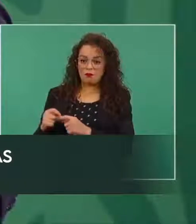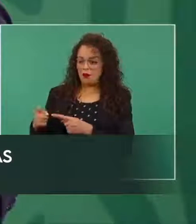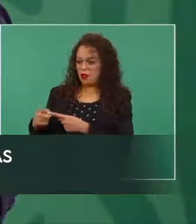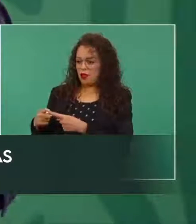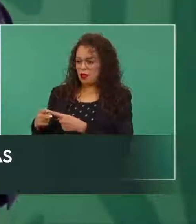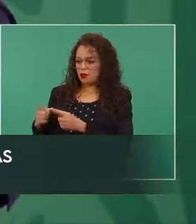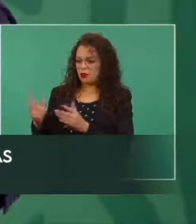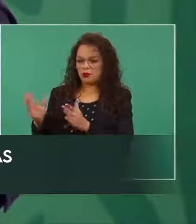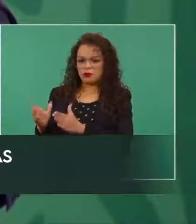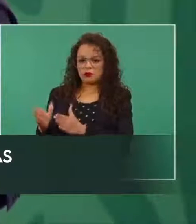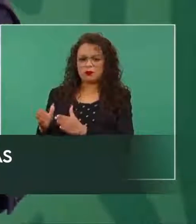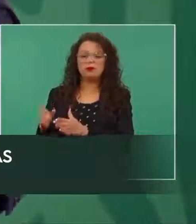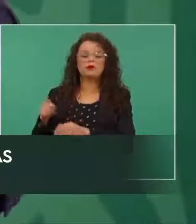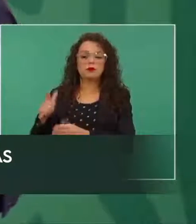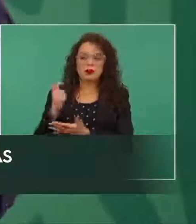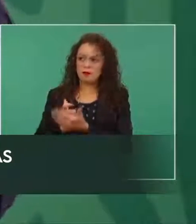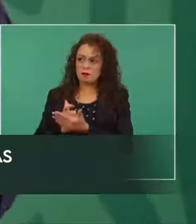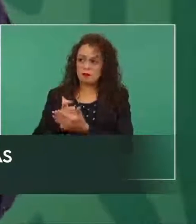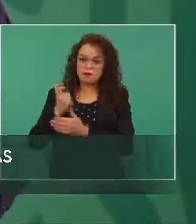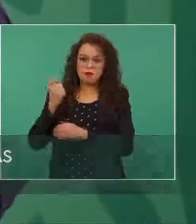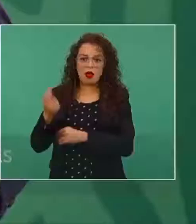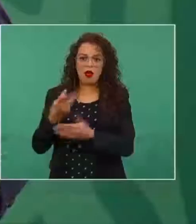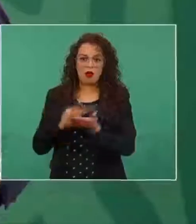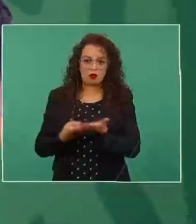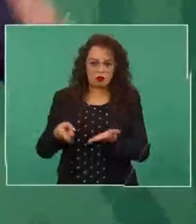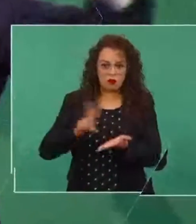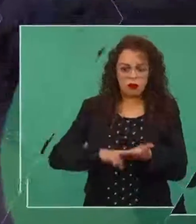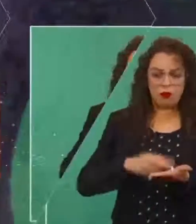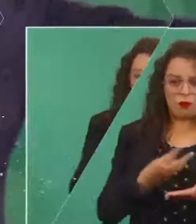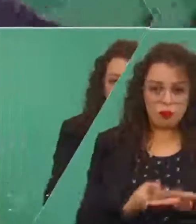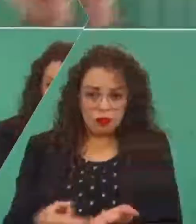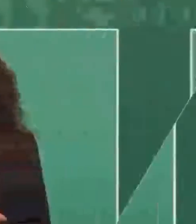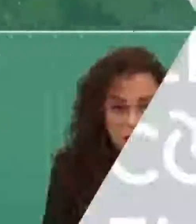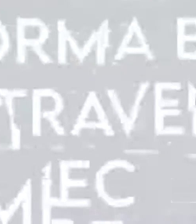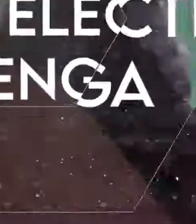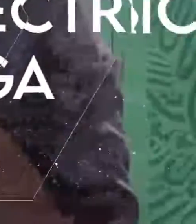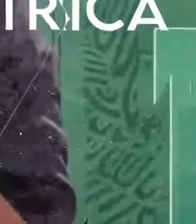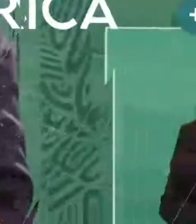proyecto tienen todas sus prestaciones y tienen sus sueldos justos.